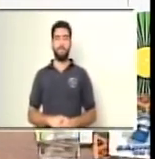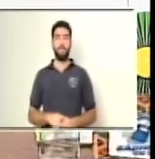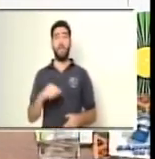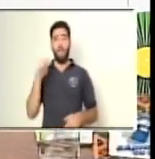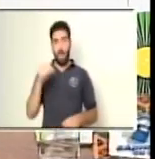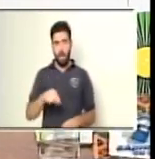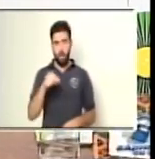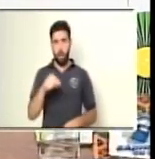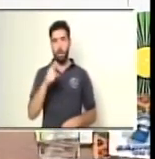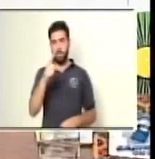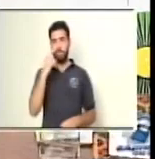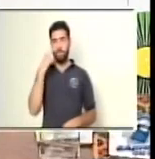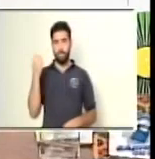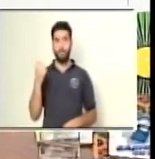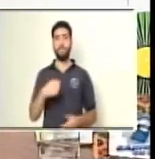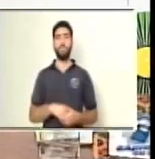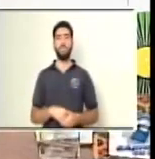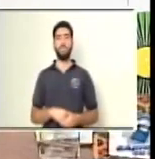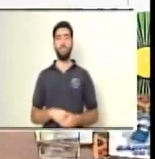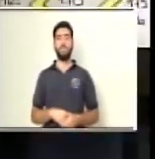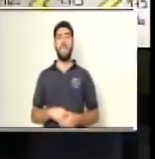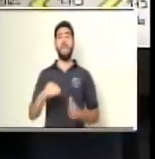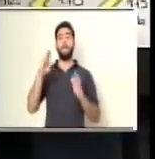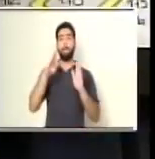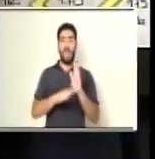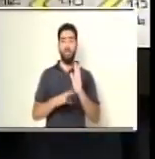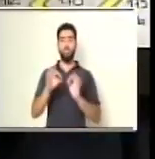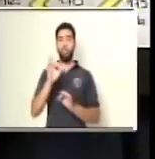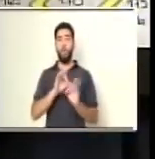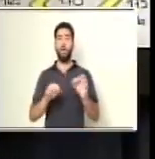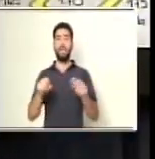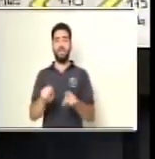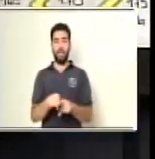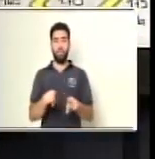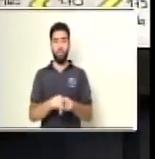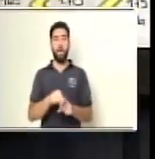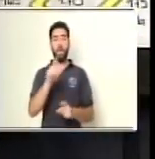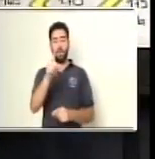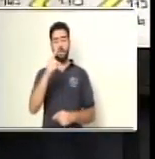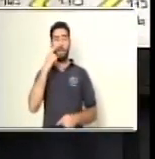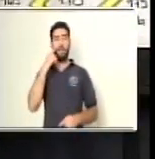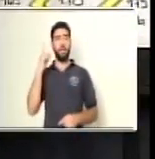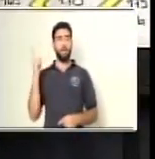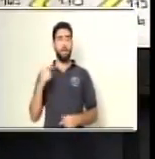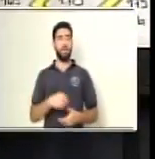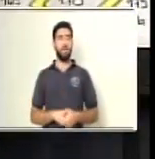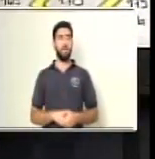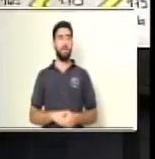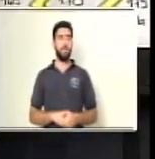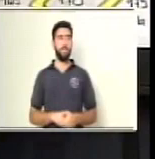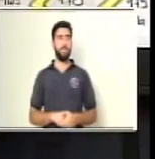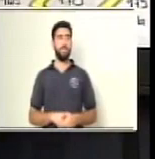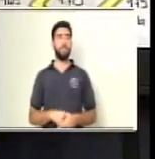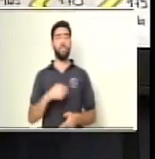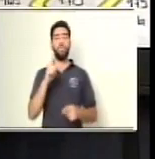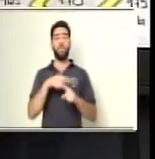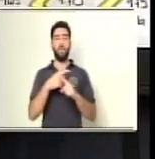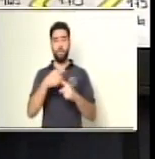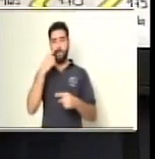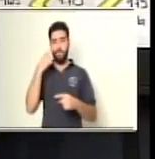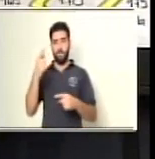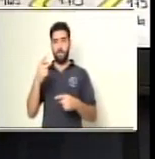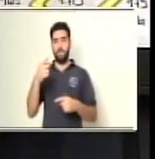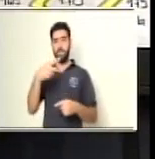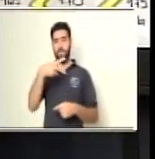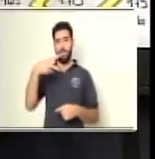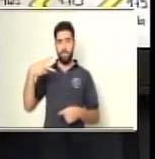Ahora nos dicen menor o igual que. Este símbolo lo vamos a utilizar cuando el